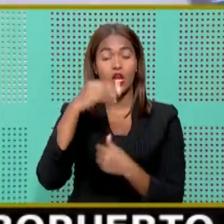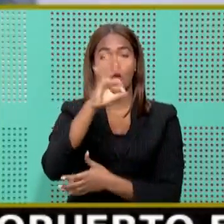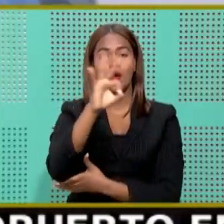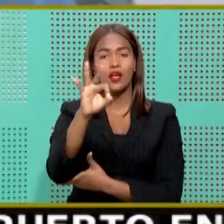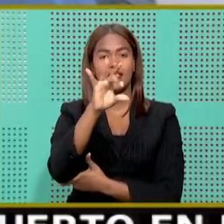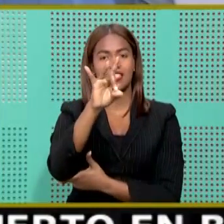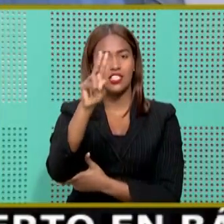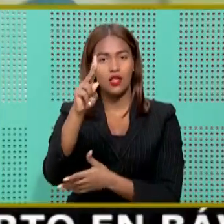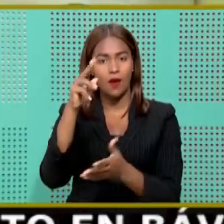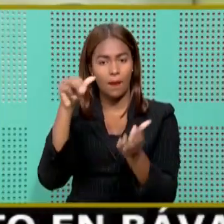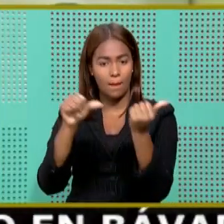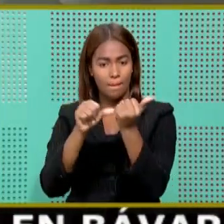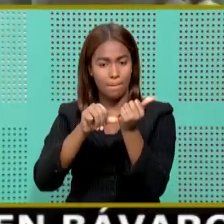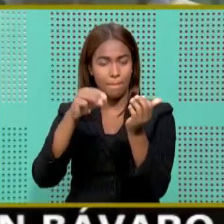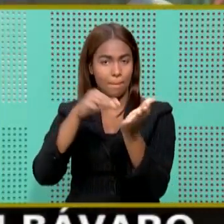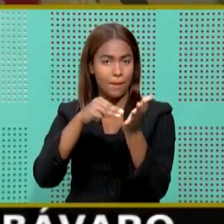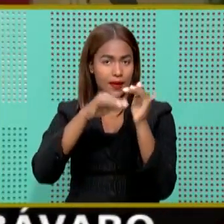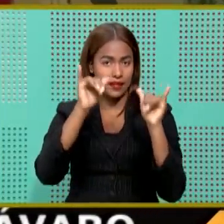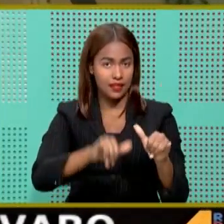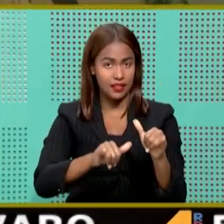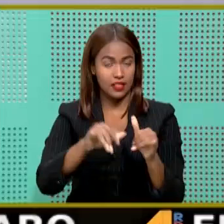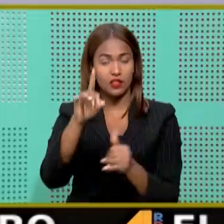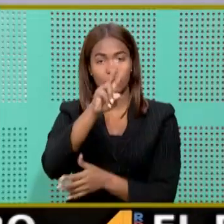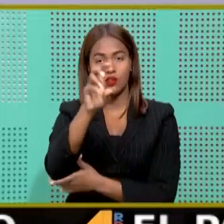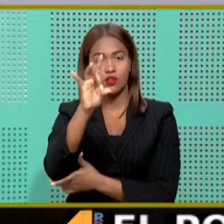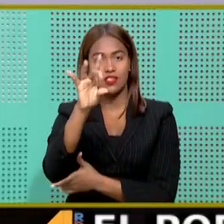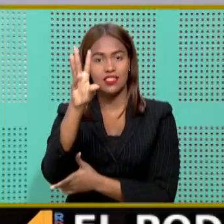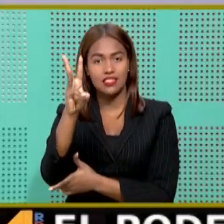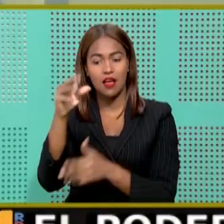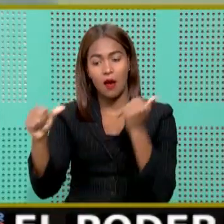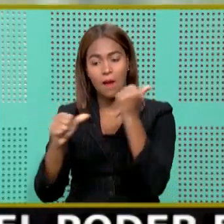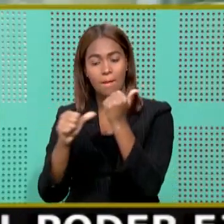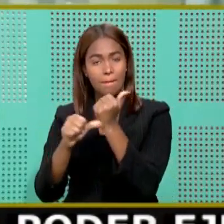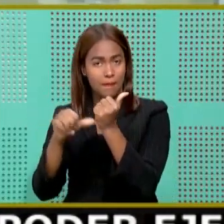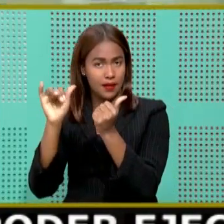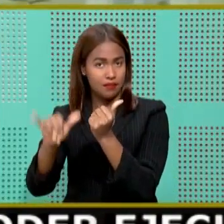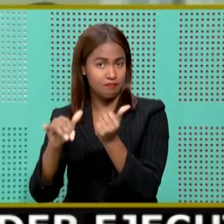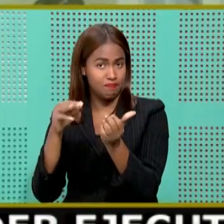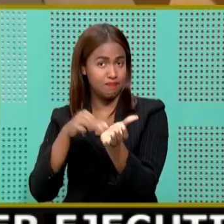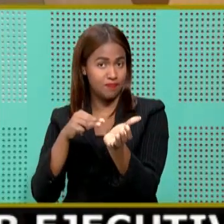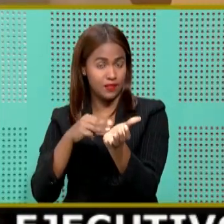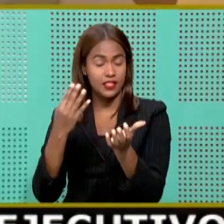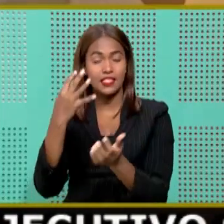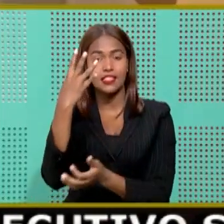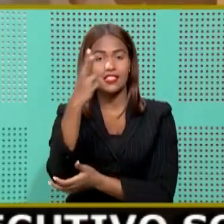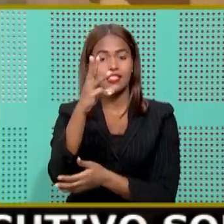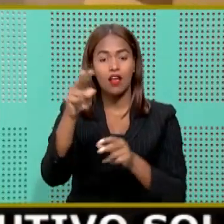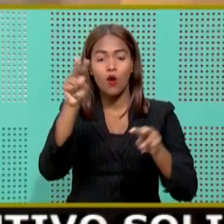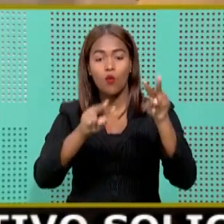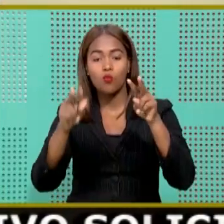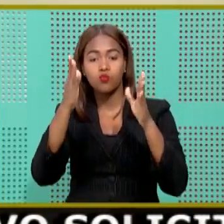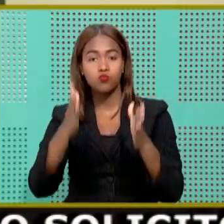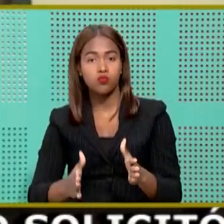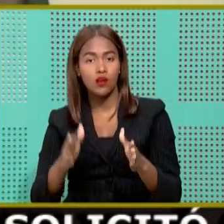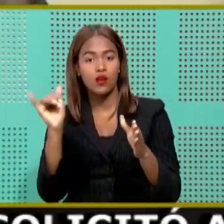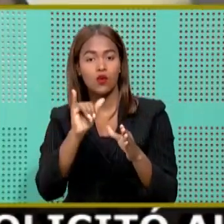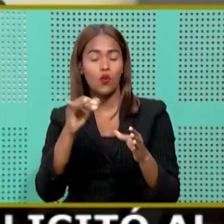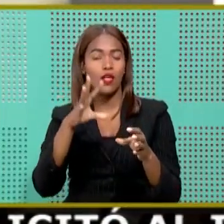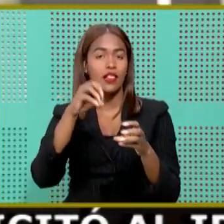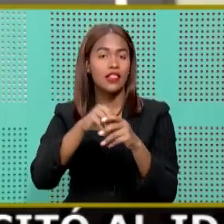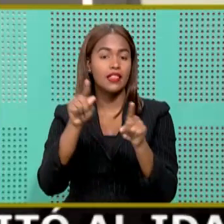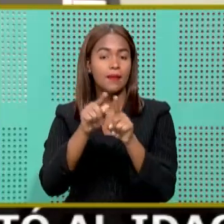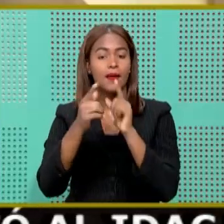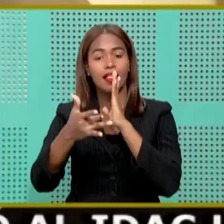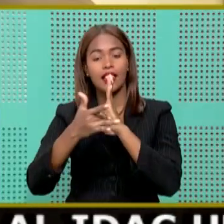982 enfermeras de atención directa, 286 auxiliares de enfermería, 16 supervisoras y en menor medida